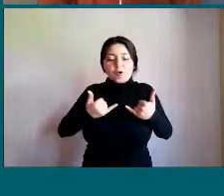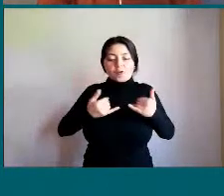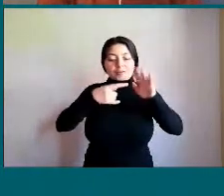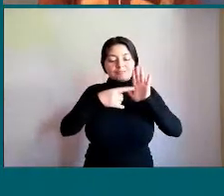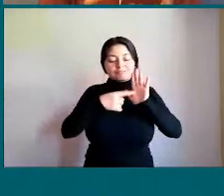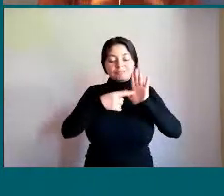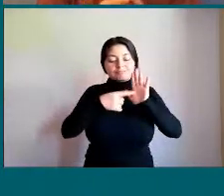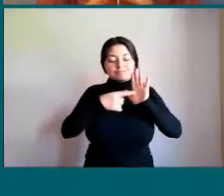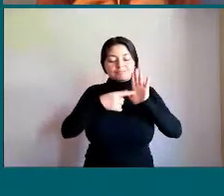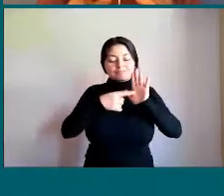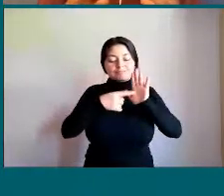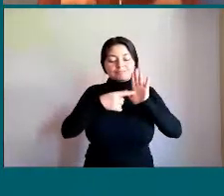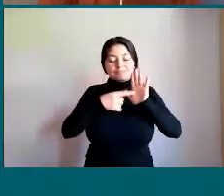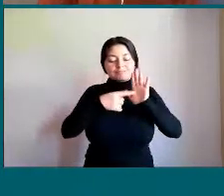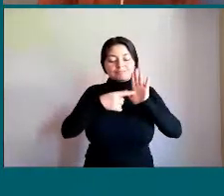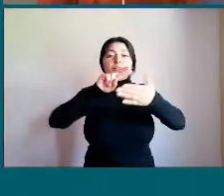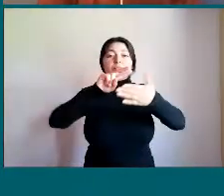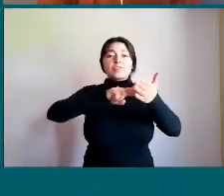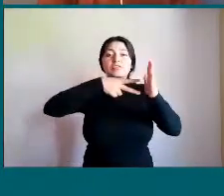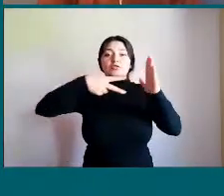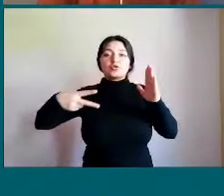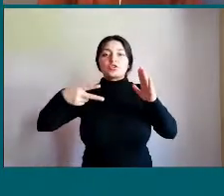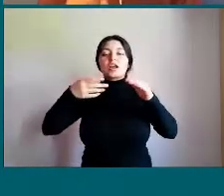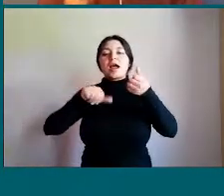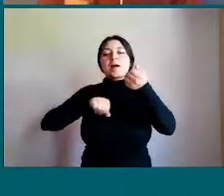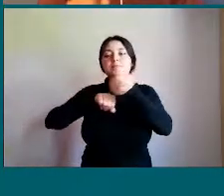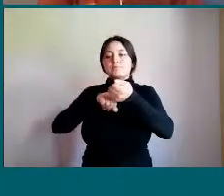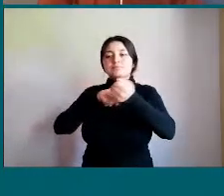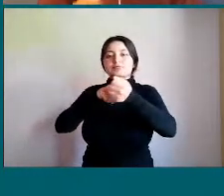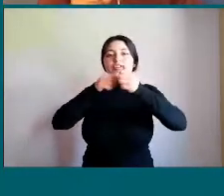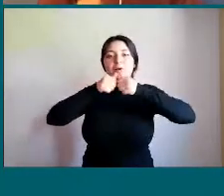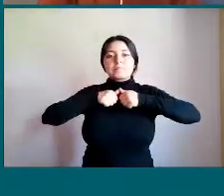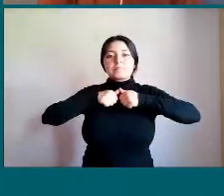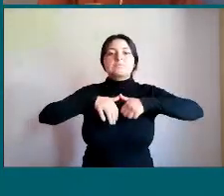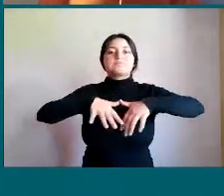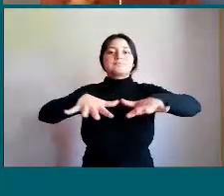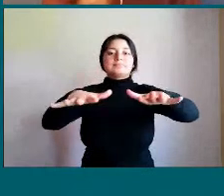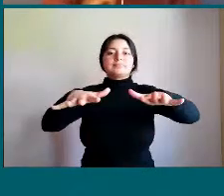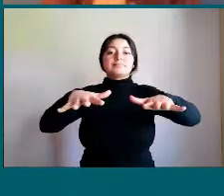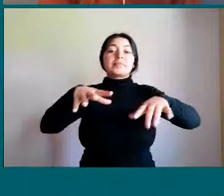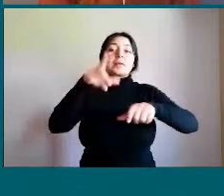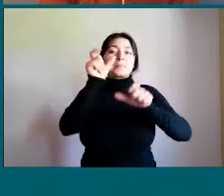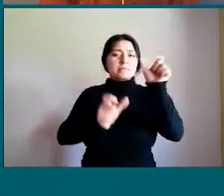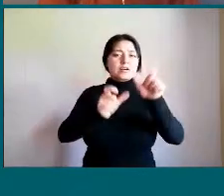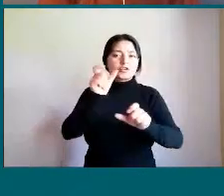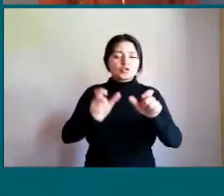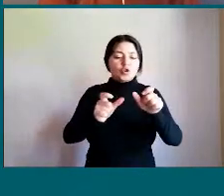tecnología nos va a ayudar a democratizar este aprendizaje, a que las personas con menos recursos